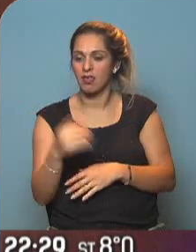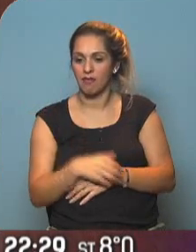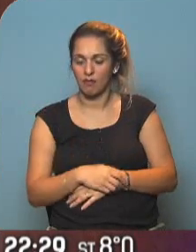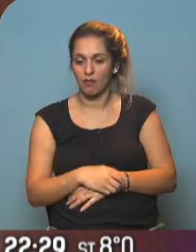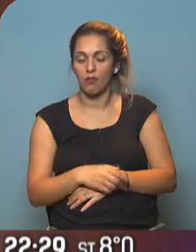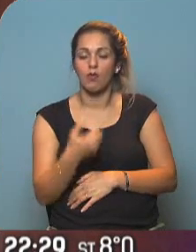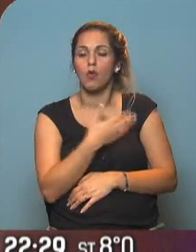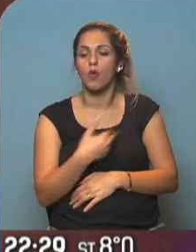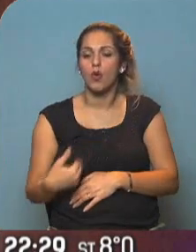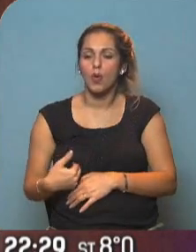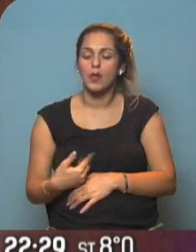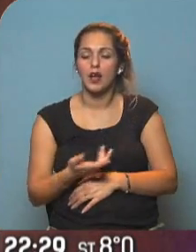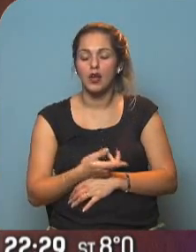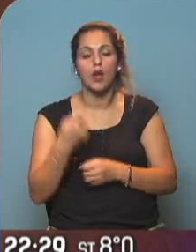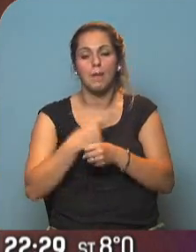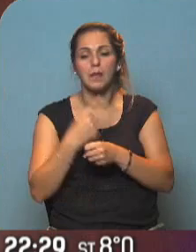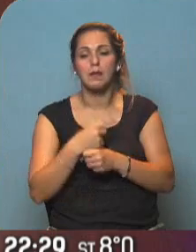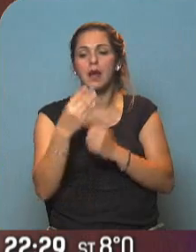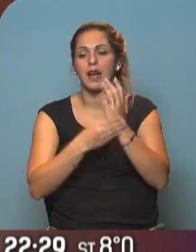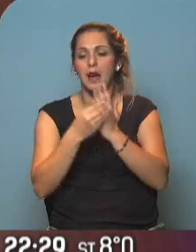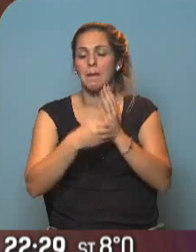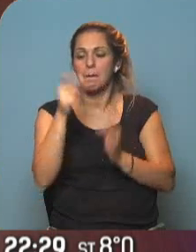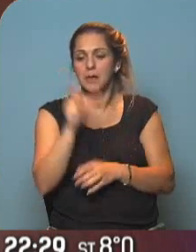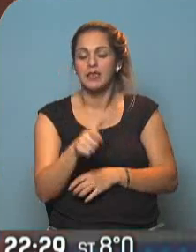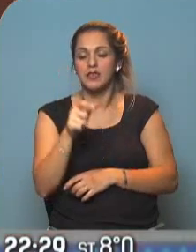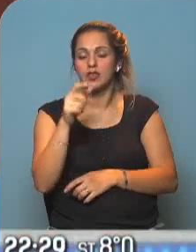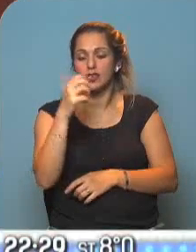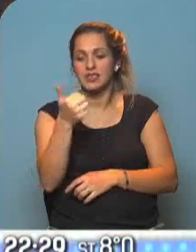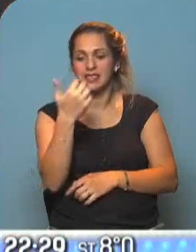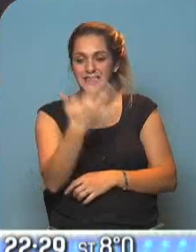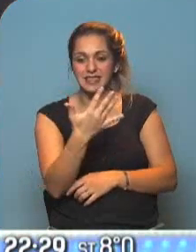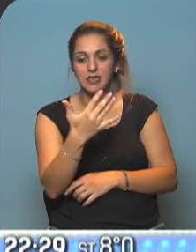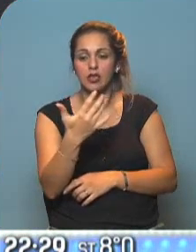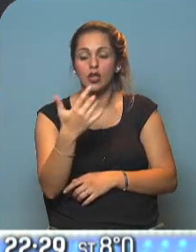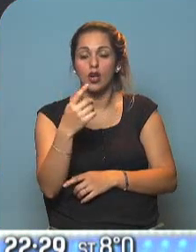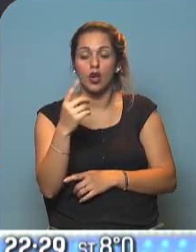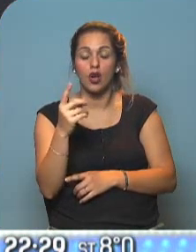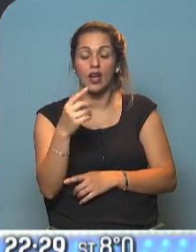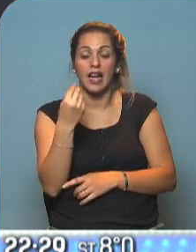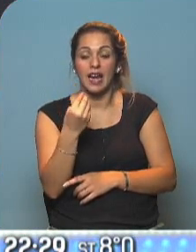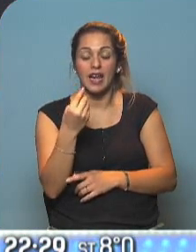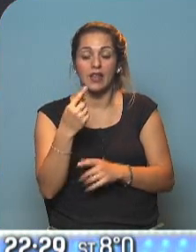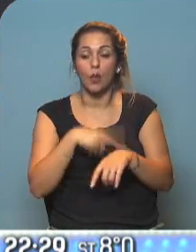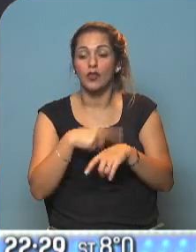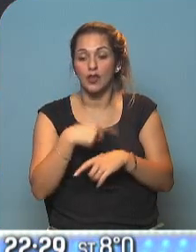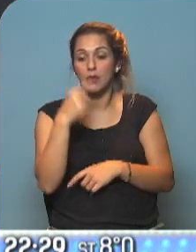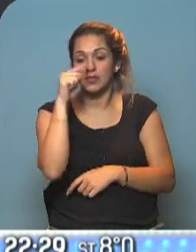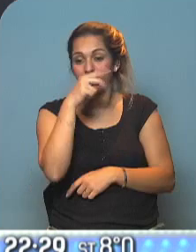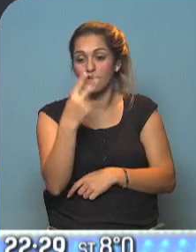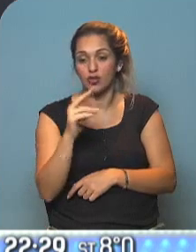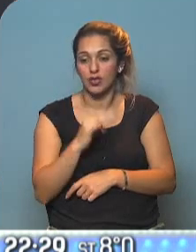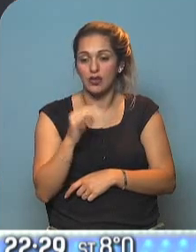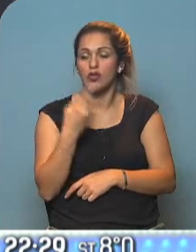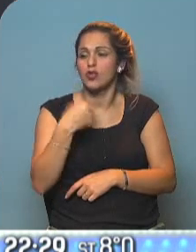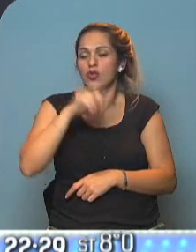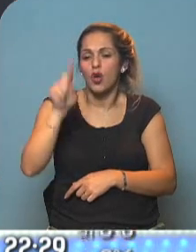un gobierno que tiene a su primer ministro número 65 en 72 años. ¿Cómo se llega a esto? ¿Cómo se logra esto? Bueno, por